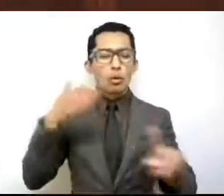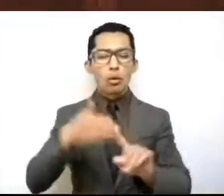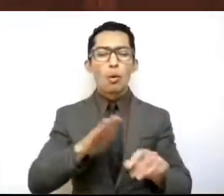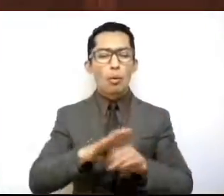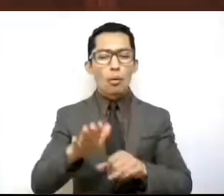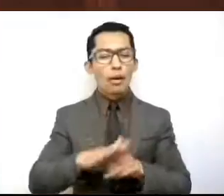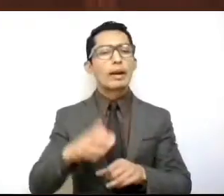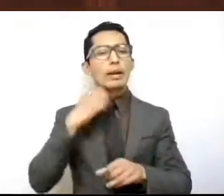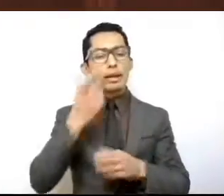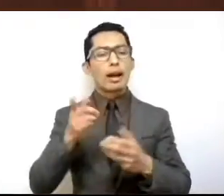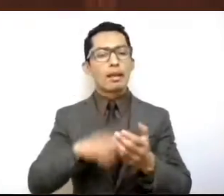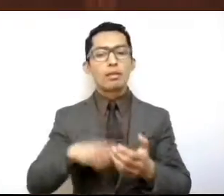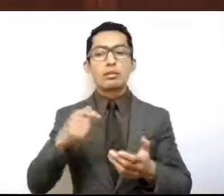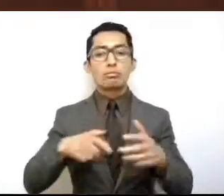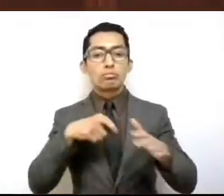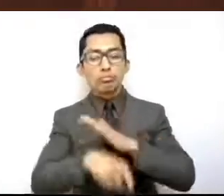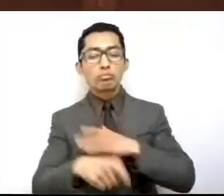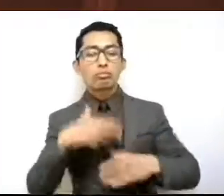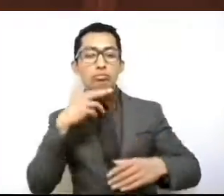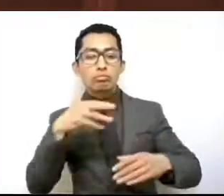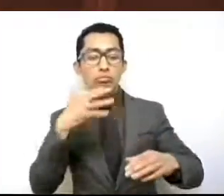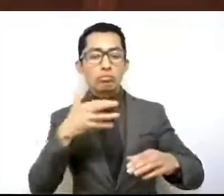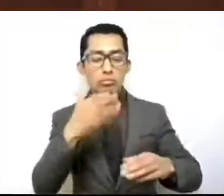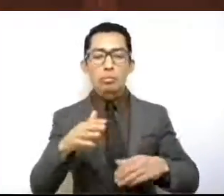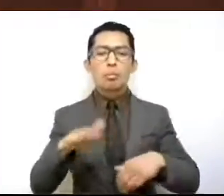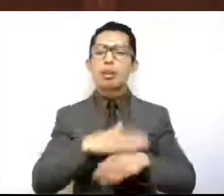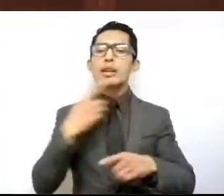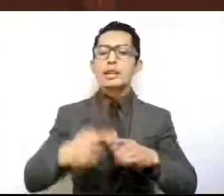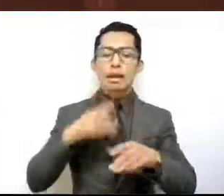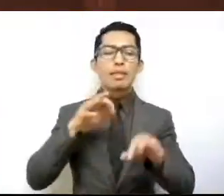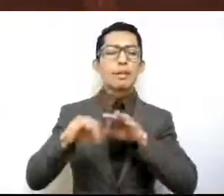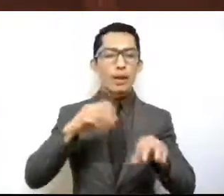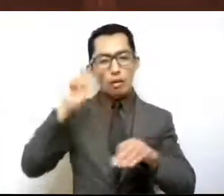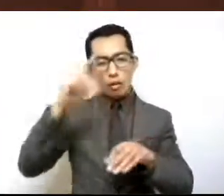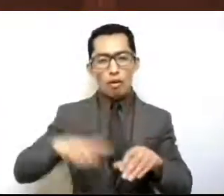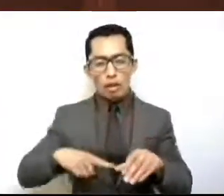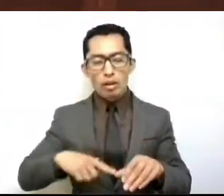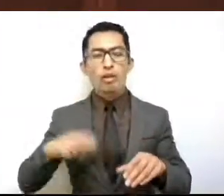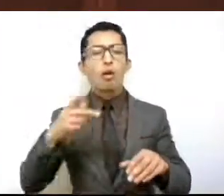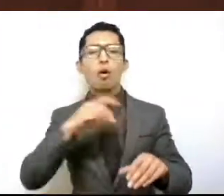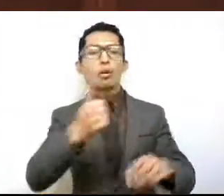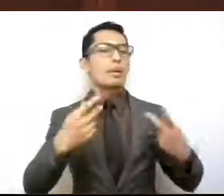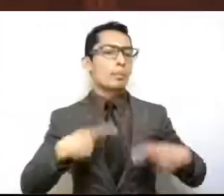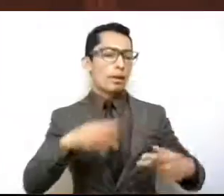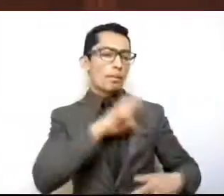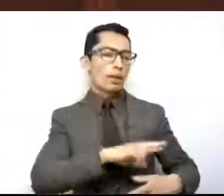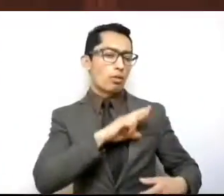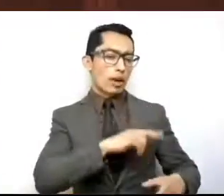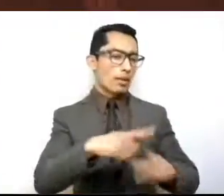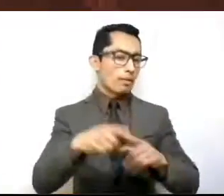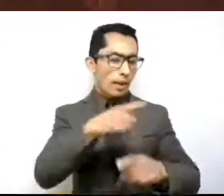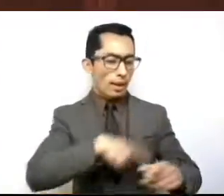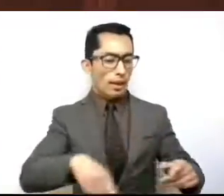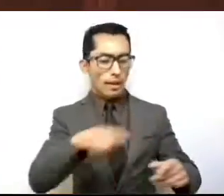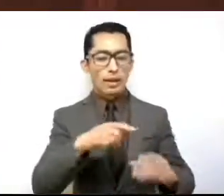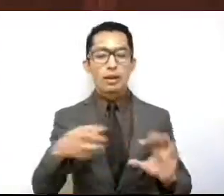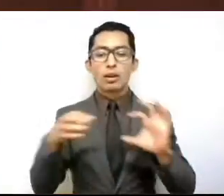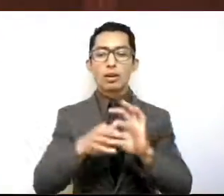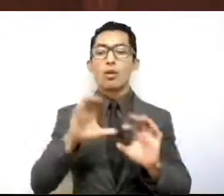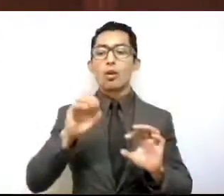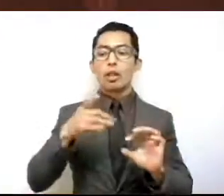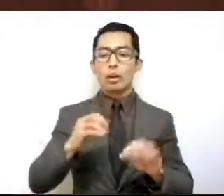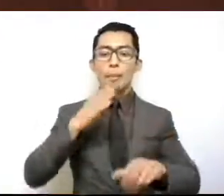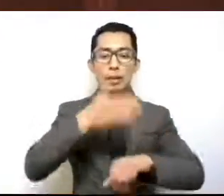establecer los hechos de corrupción cometidos por los servidores públicos y particulares, adicionándose al Código Penal de los